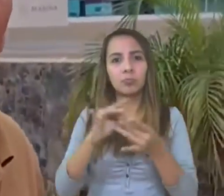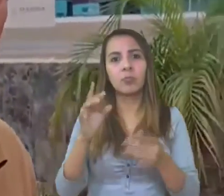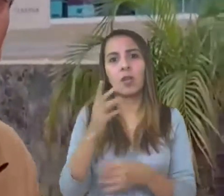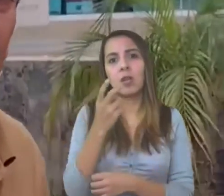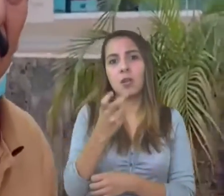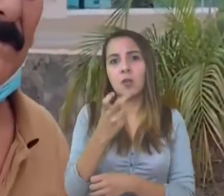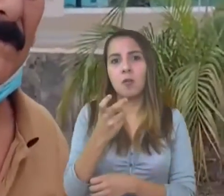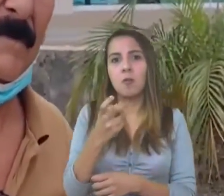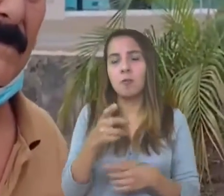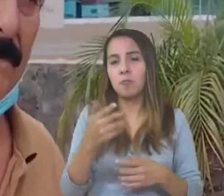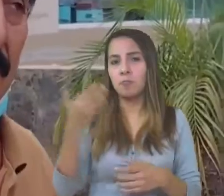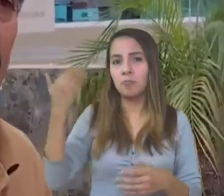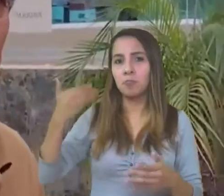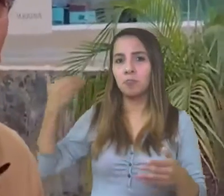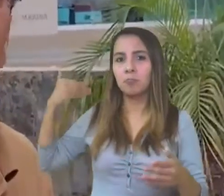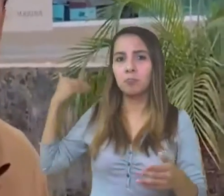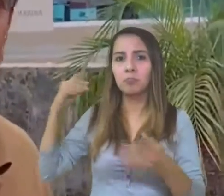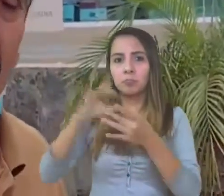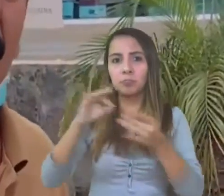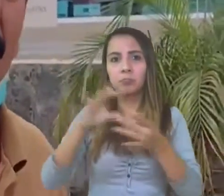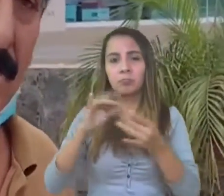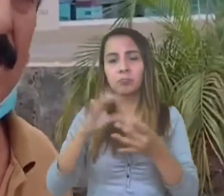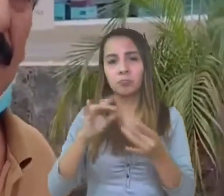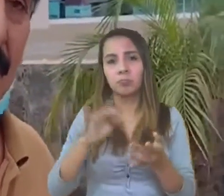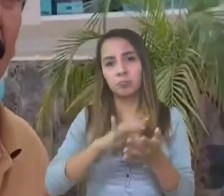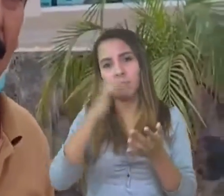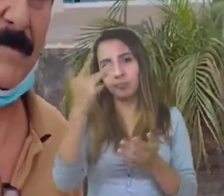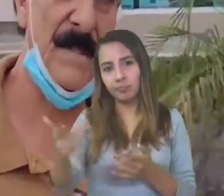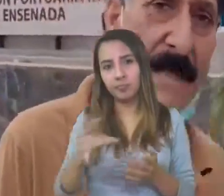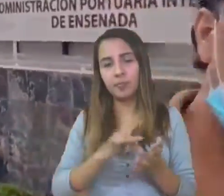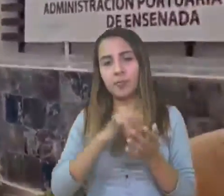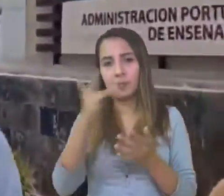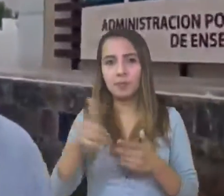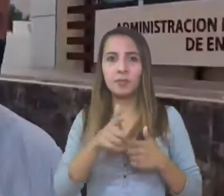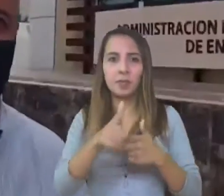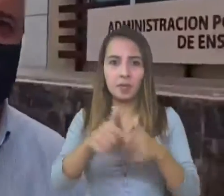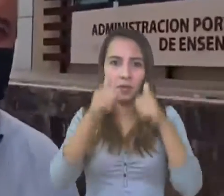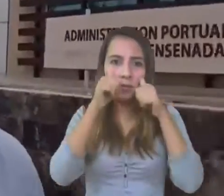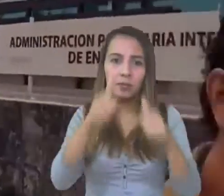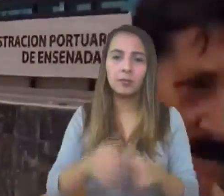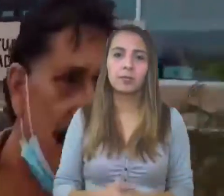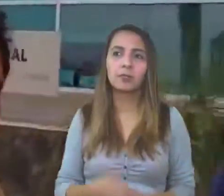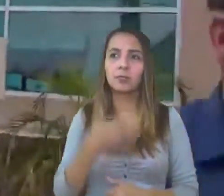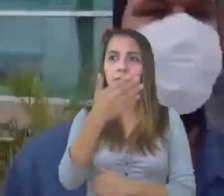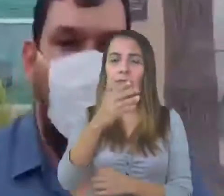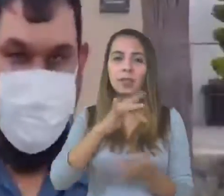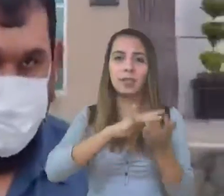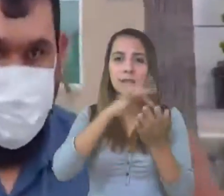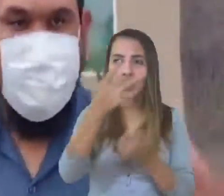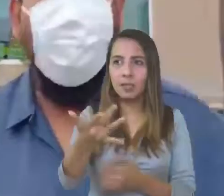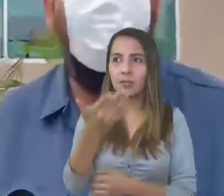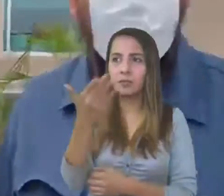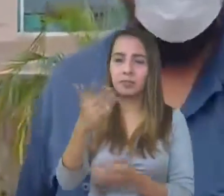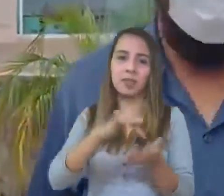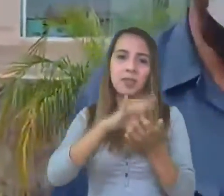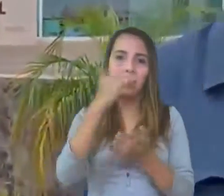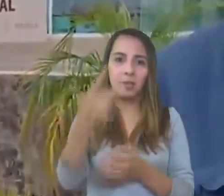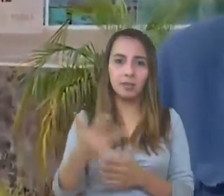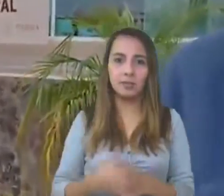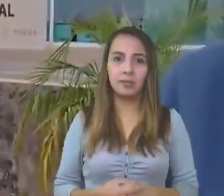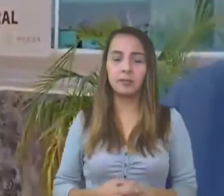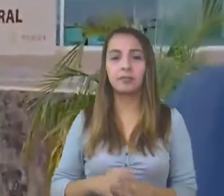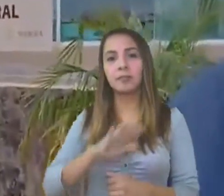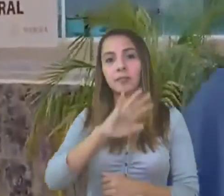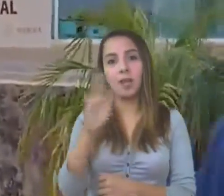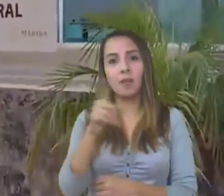Y vamos a estar al pendiente de cada reunión que tengan. Ok, gracias. Gracias, Melchor. Gracias también a usted. Gracias. Y pues ahí lo